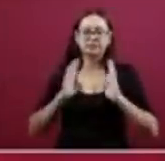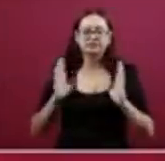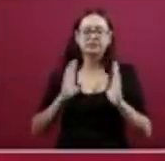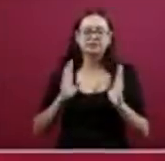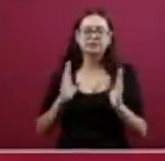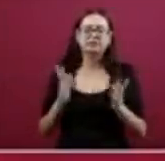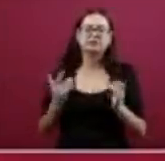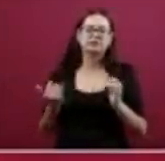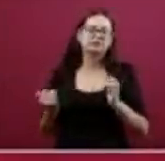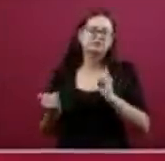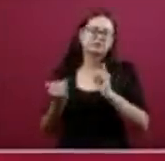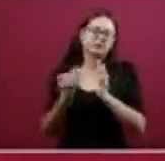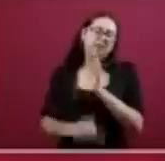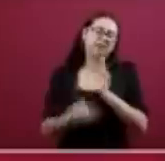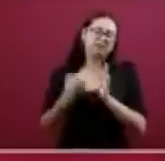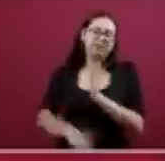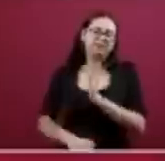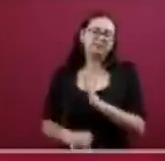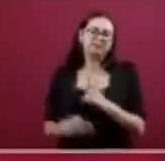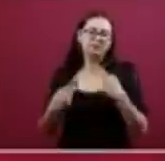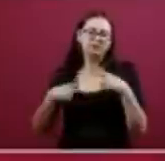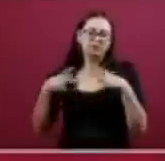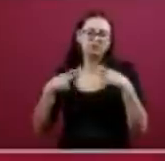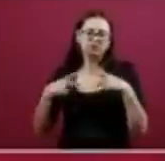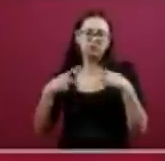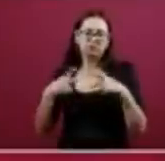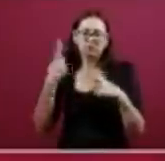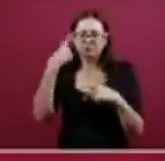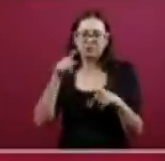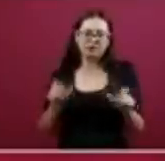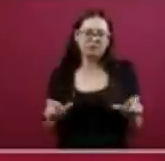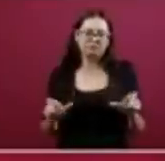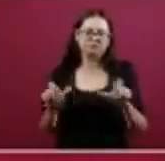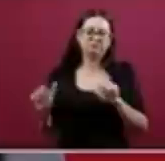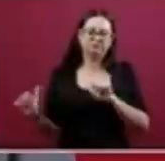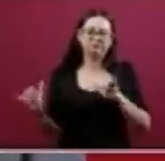elementos de tropa para la Guardia.